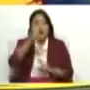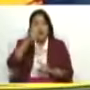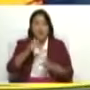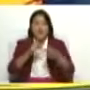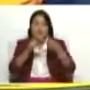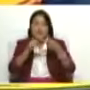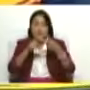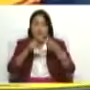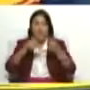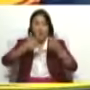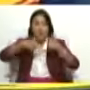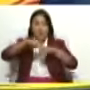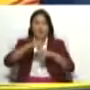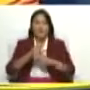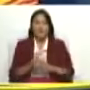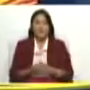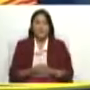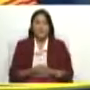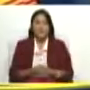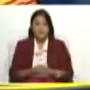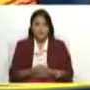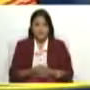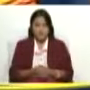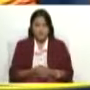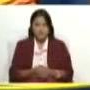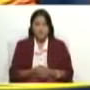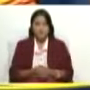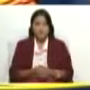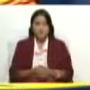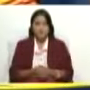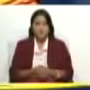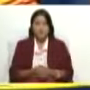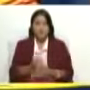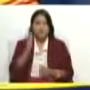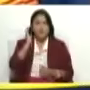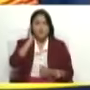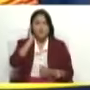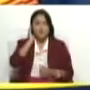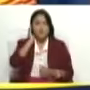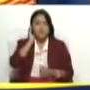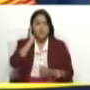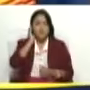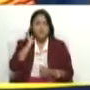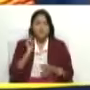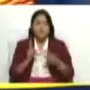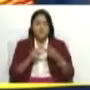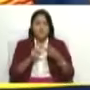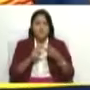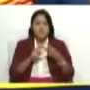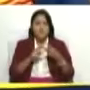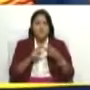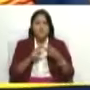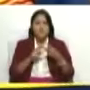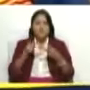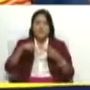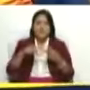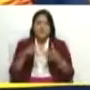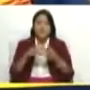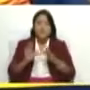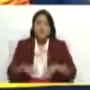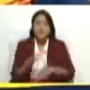plata tenemos a la proeza que cumplido la selección nacional de